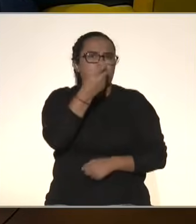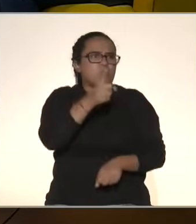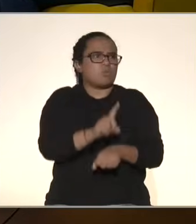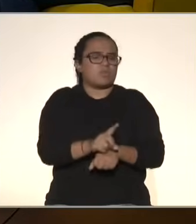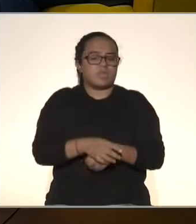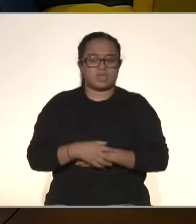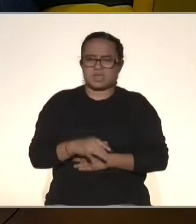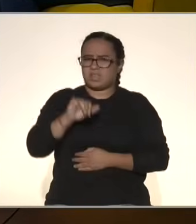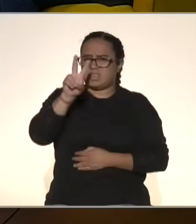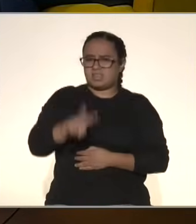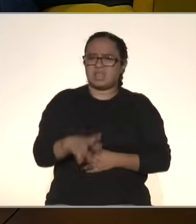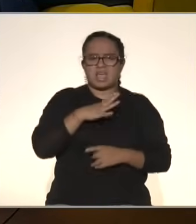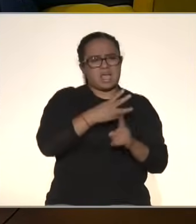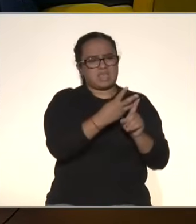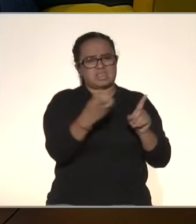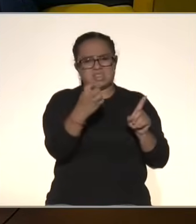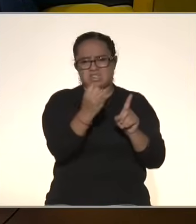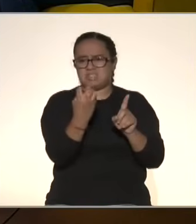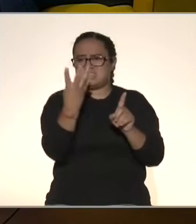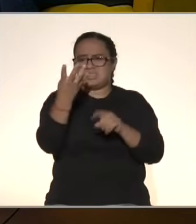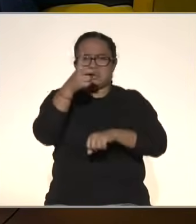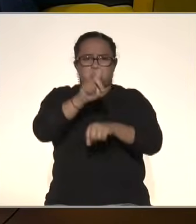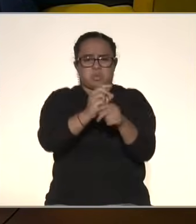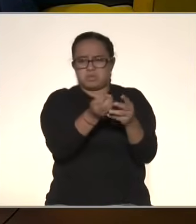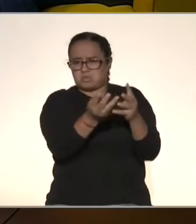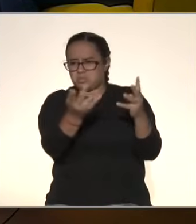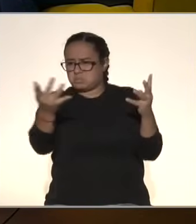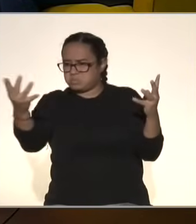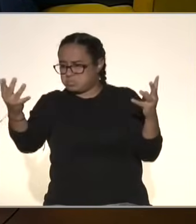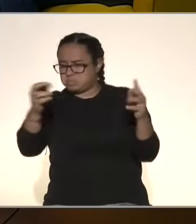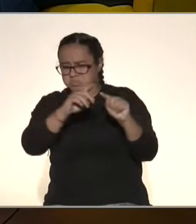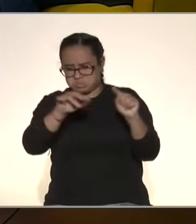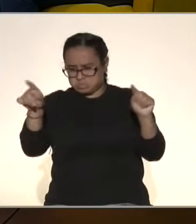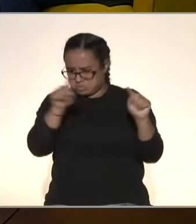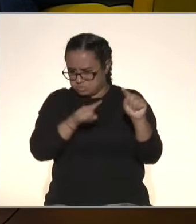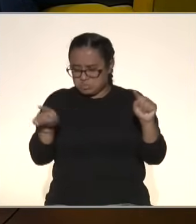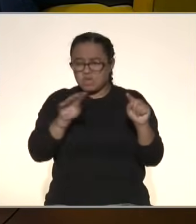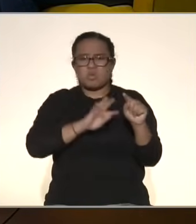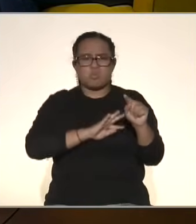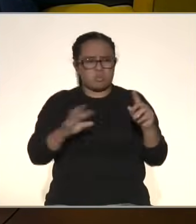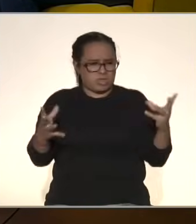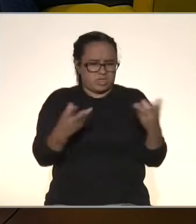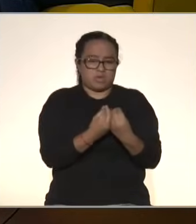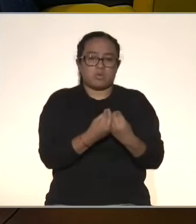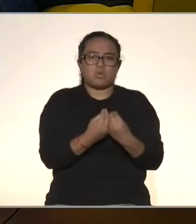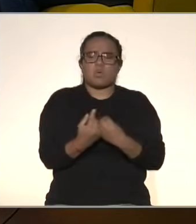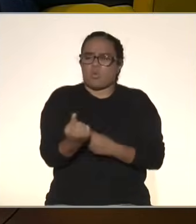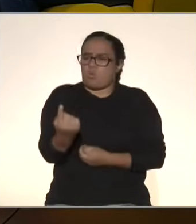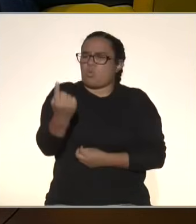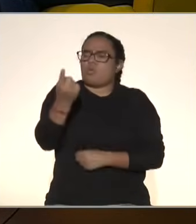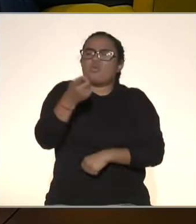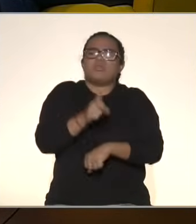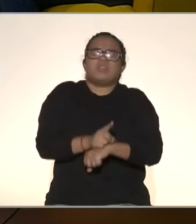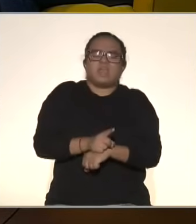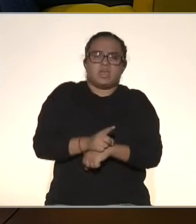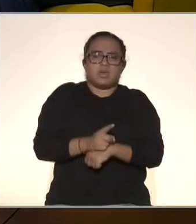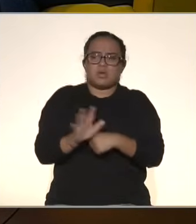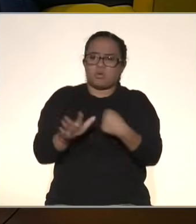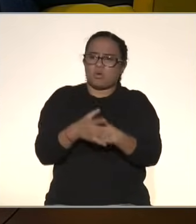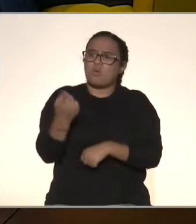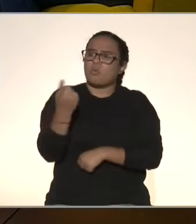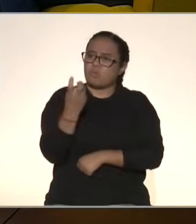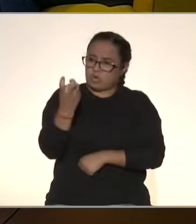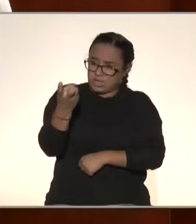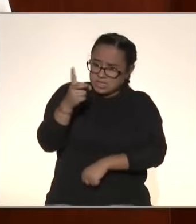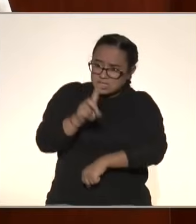tenemos 364 días más para podernos reunir. Es solo un día. ¿Qué significado le estoy dando a ese día?